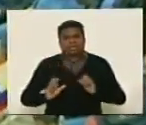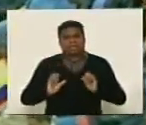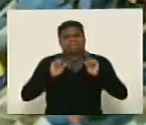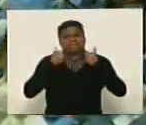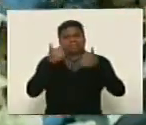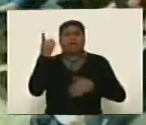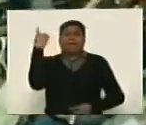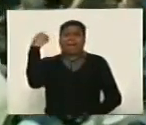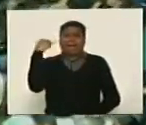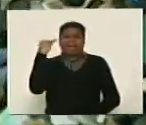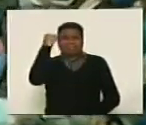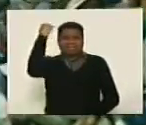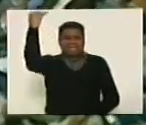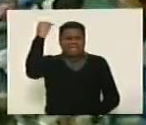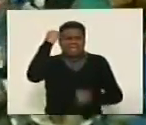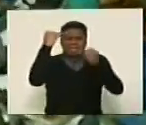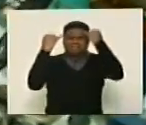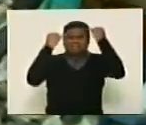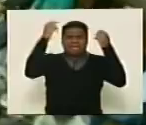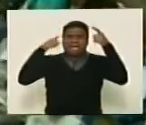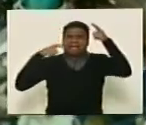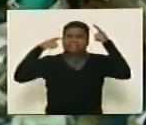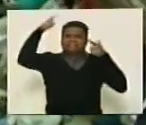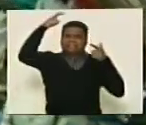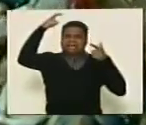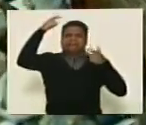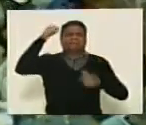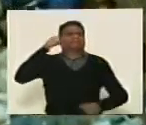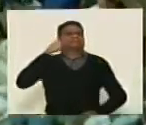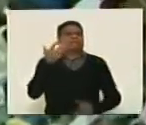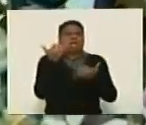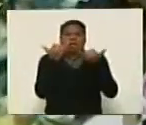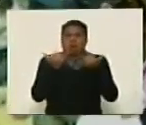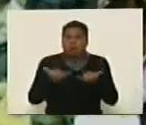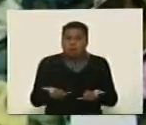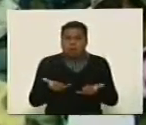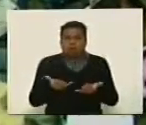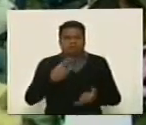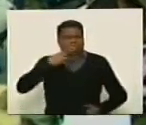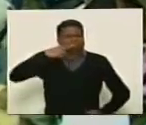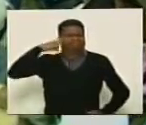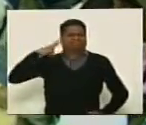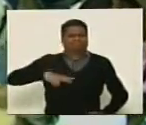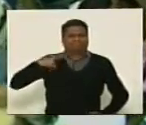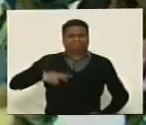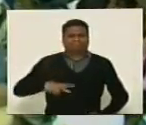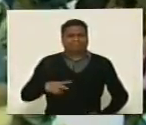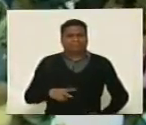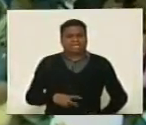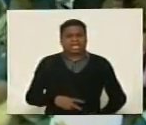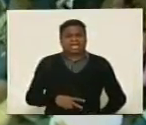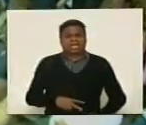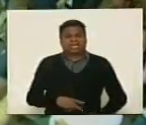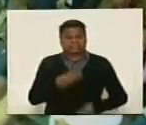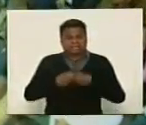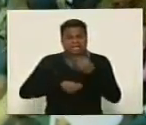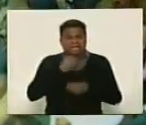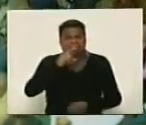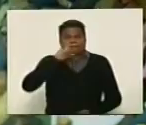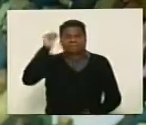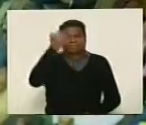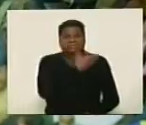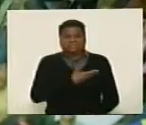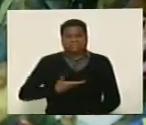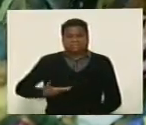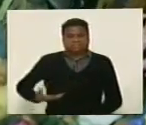nuestro comandante eterno Hugo Rafael Chávez Frías y que hoy se hace realidad a través de nuestro presidente Nicolás